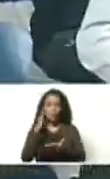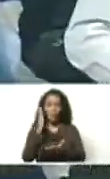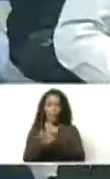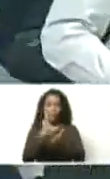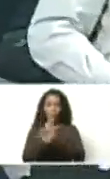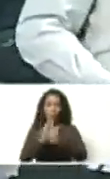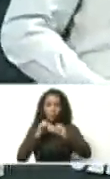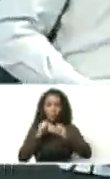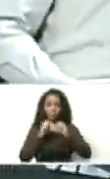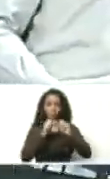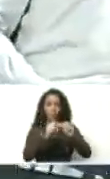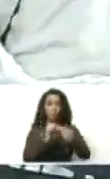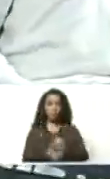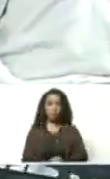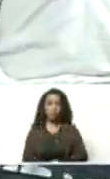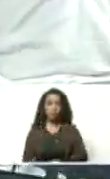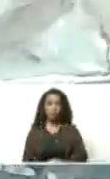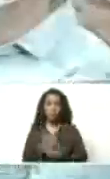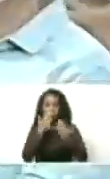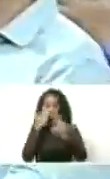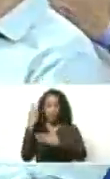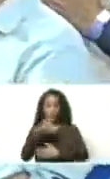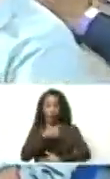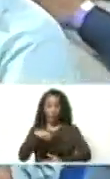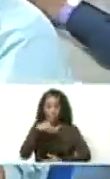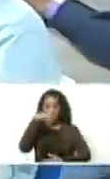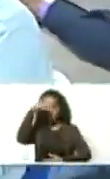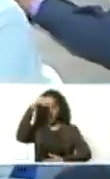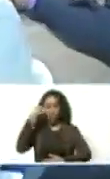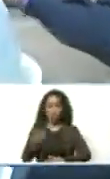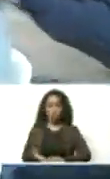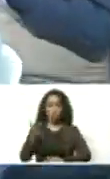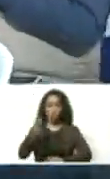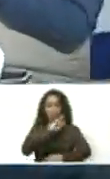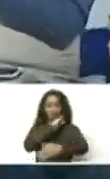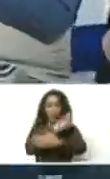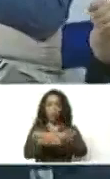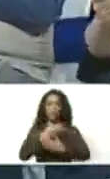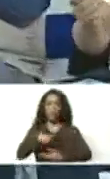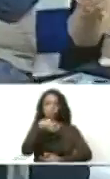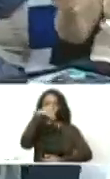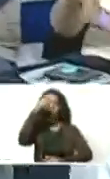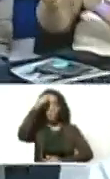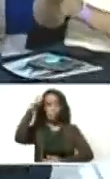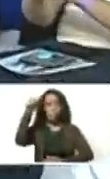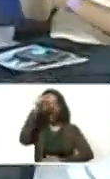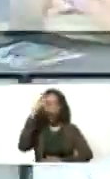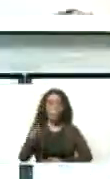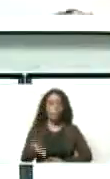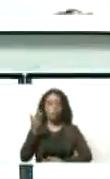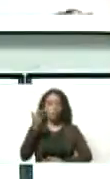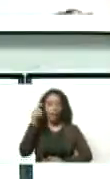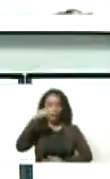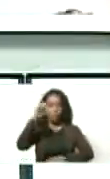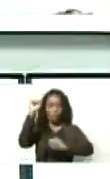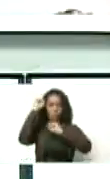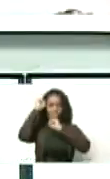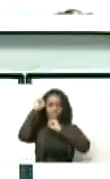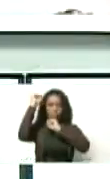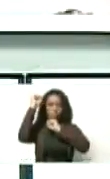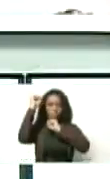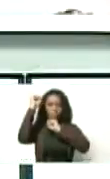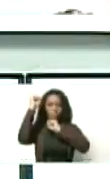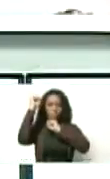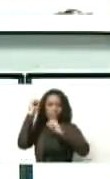siempre consecuente. Aquí está su espíritu inmortal, su fuerza inmortal, su pueblo inmortal e invencible.